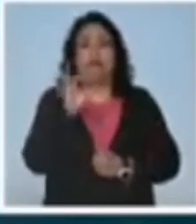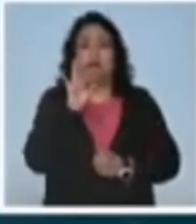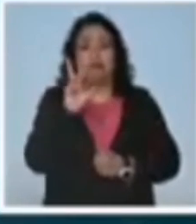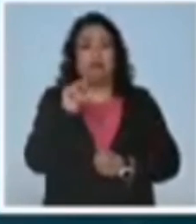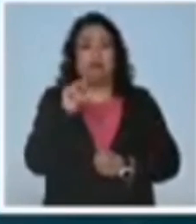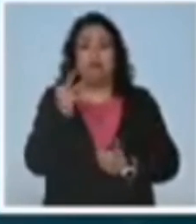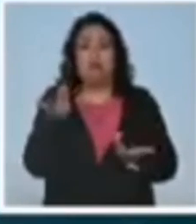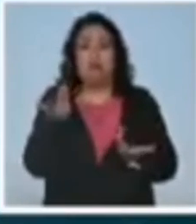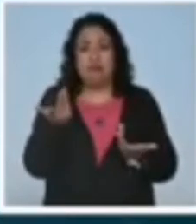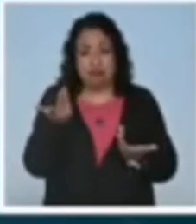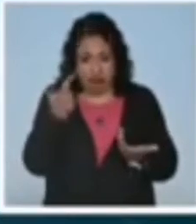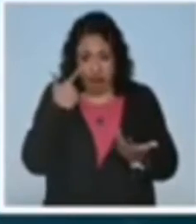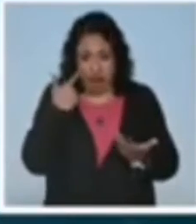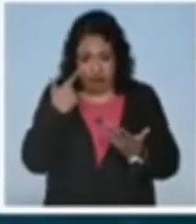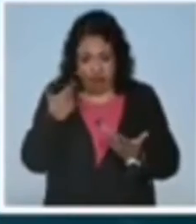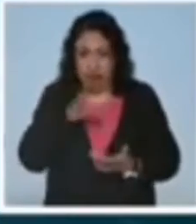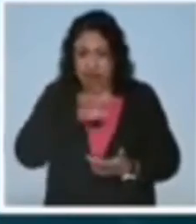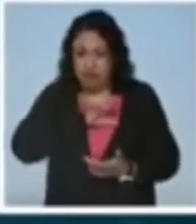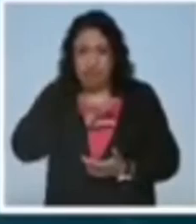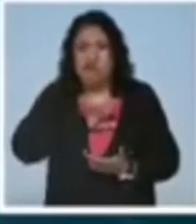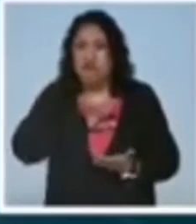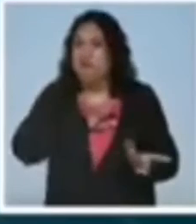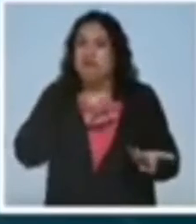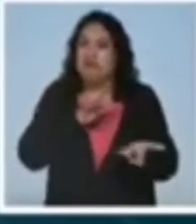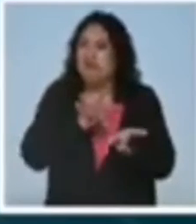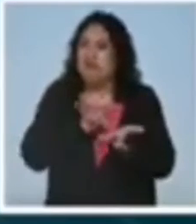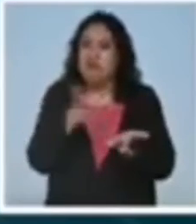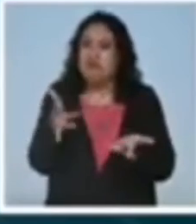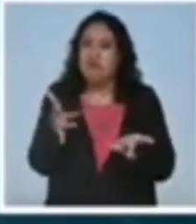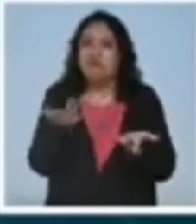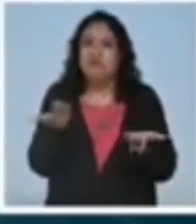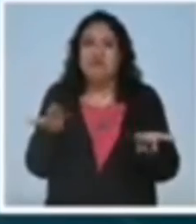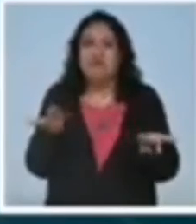enseñándole que lo quiere, ¿no? Que le está agradecido.